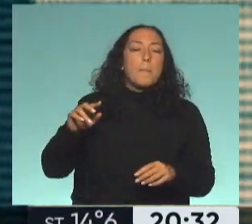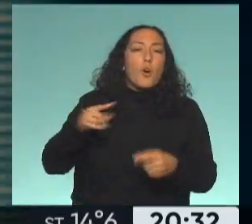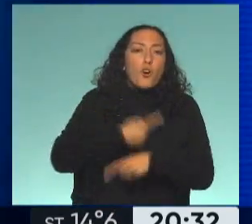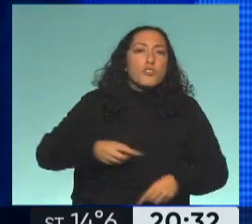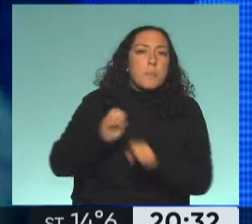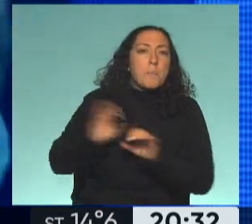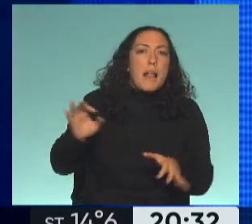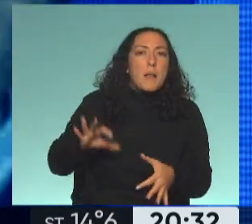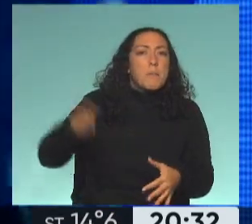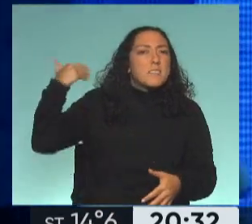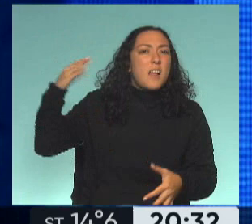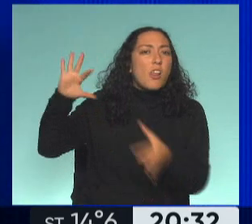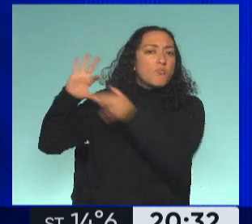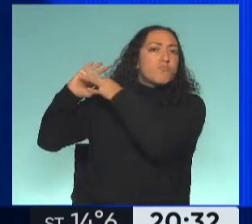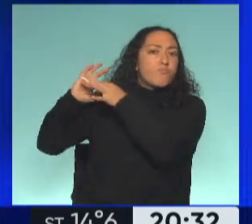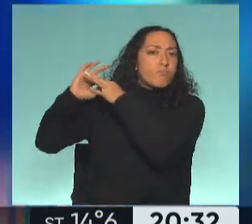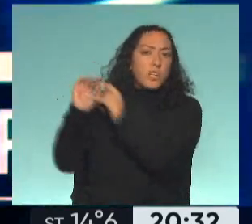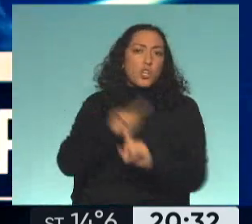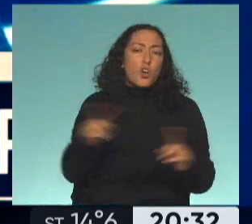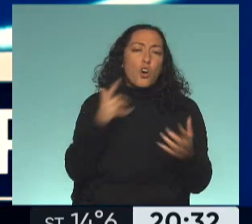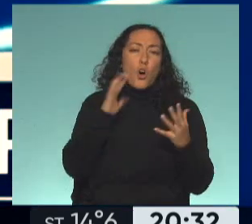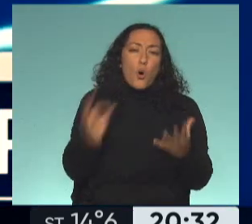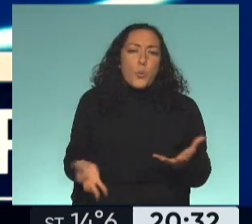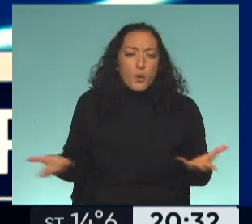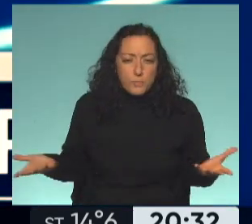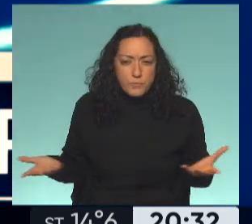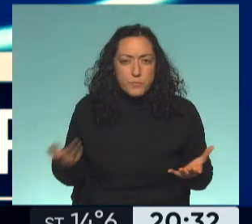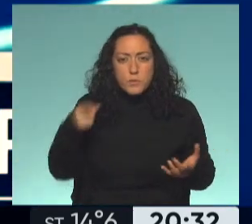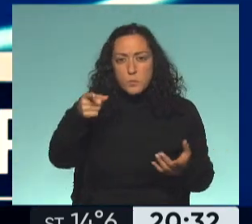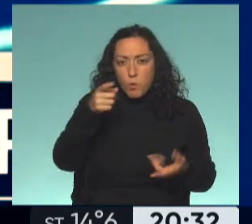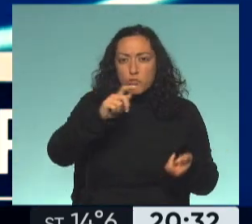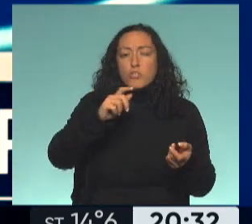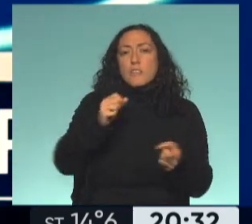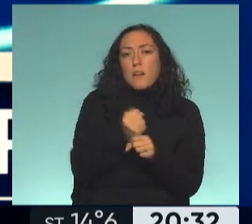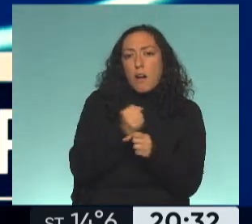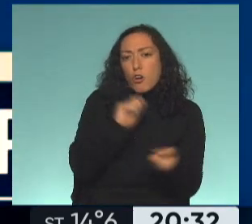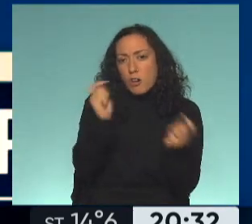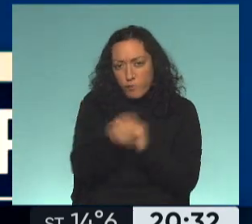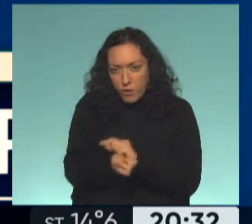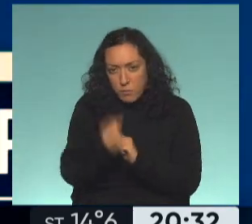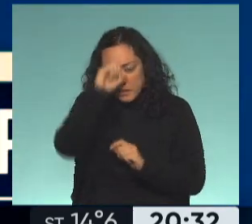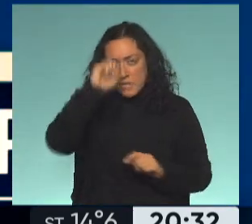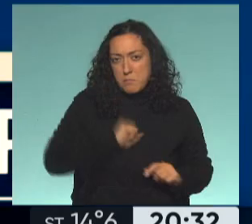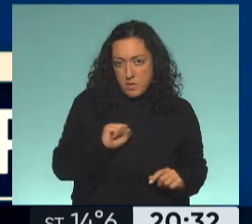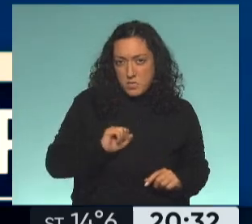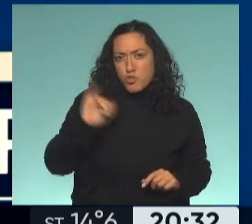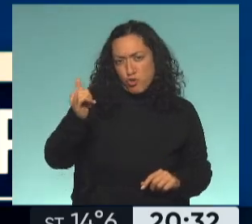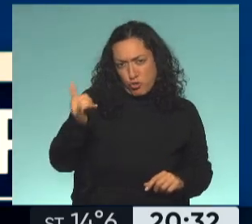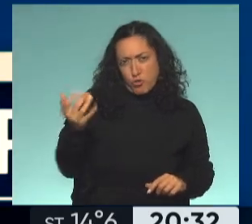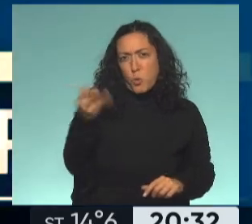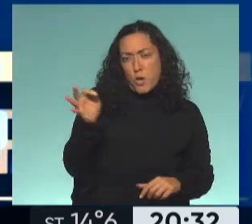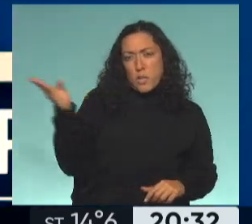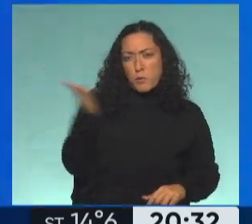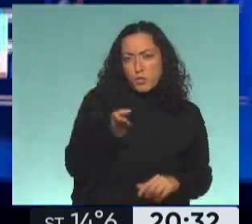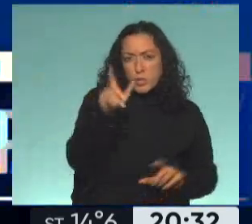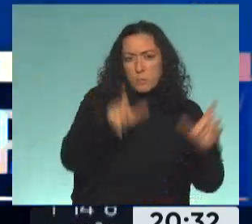incorrecto. Es una obviedad. ¿Vos te animarías a llevar adelante una reforma laboral? Pero por supuesto, el 40% de los